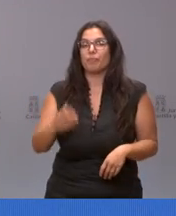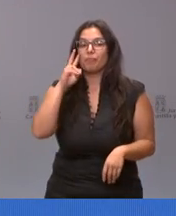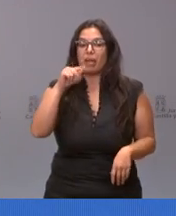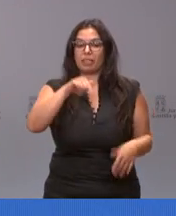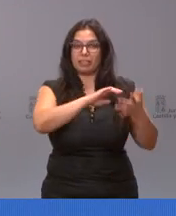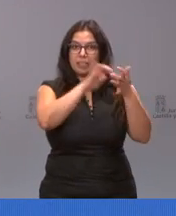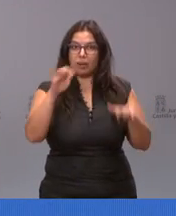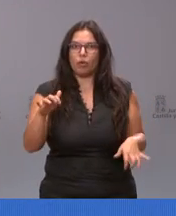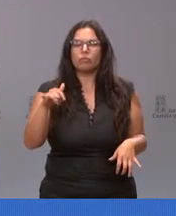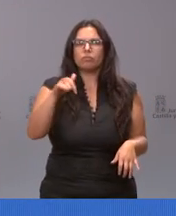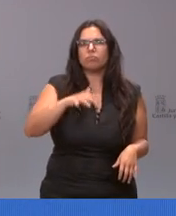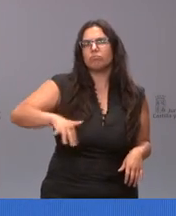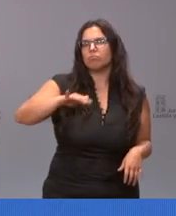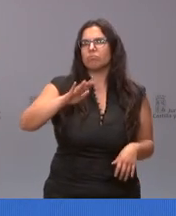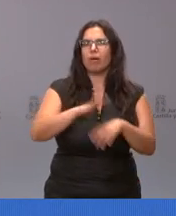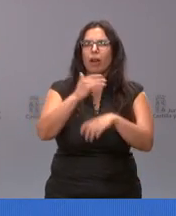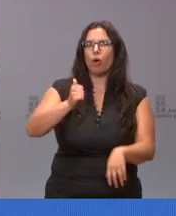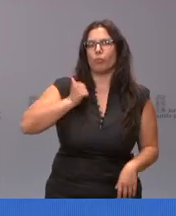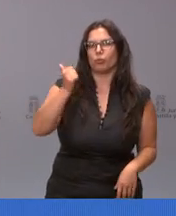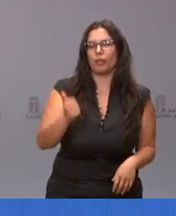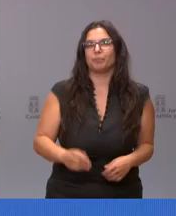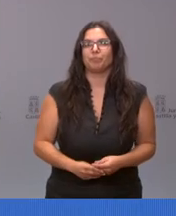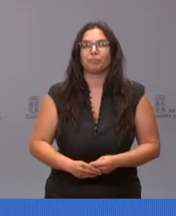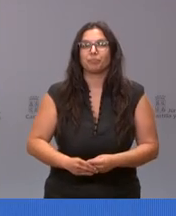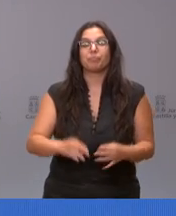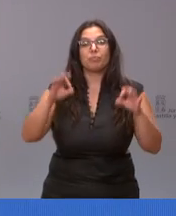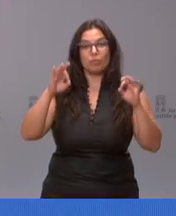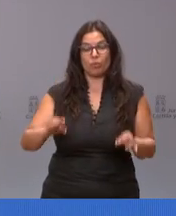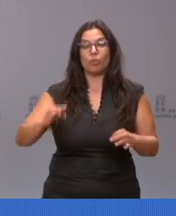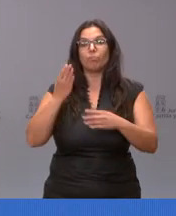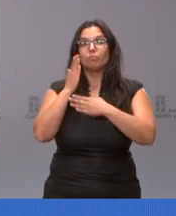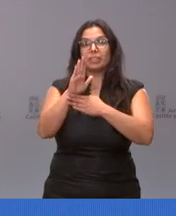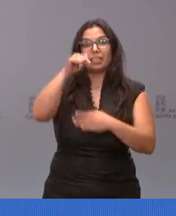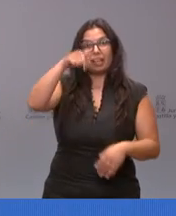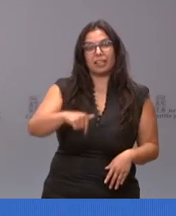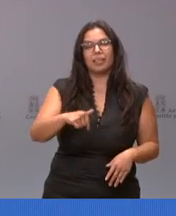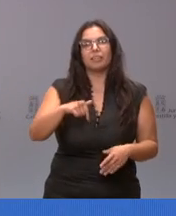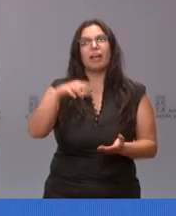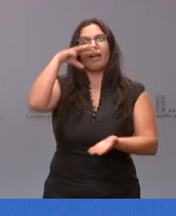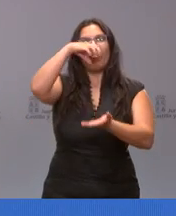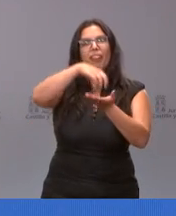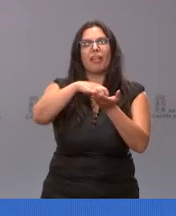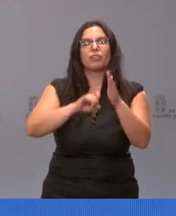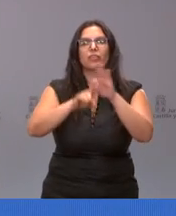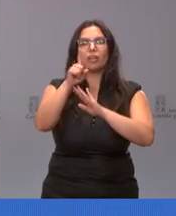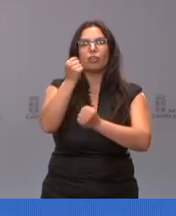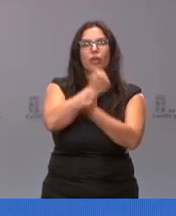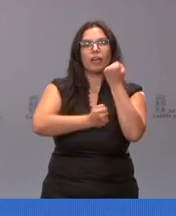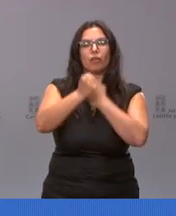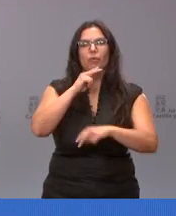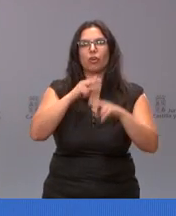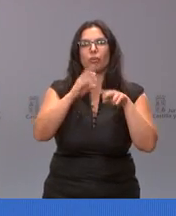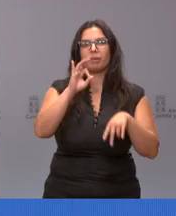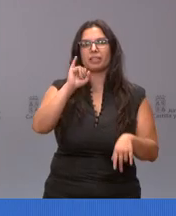un lugar de oportunidades. Y será presentado precisamente aquí, en el Centro de Desarrollo Económico Simón Ruiz,